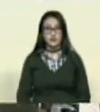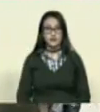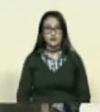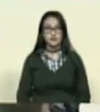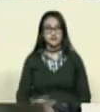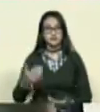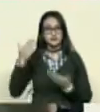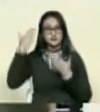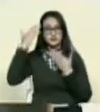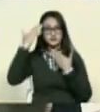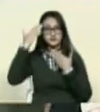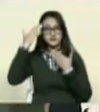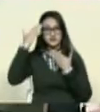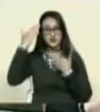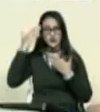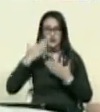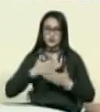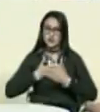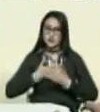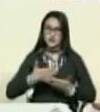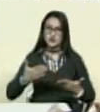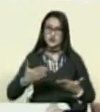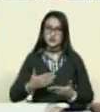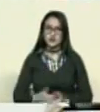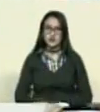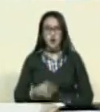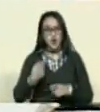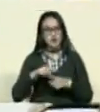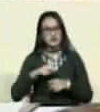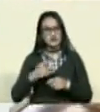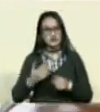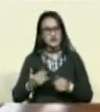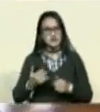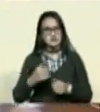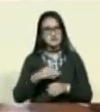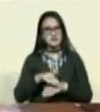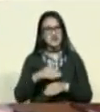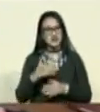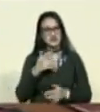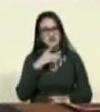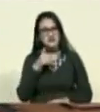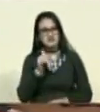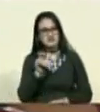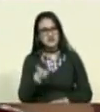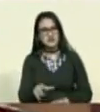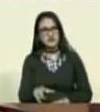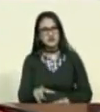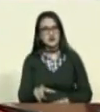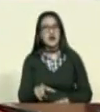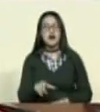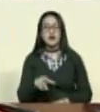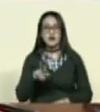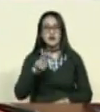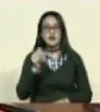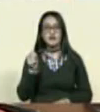mis saludos solidarios. ¿Qué otro viceministro está? Ah, Vargas